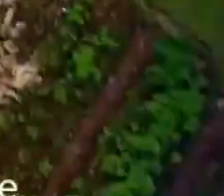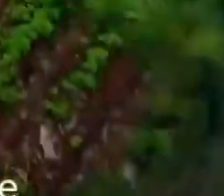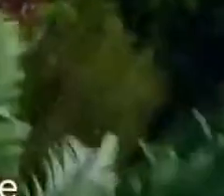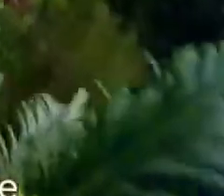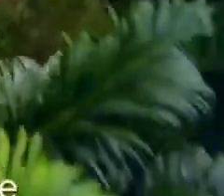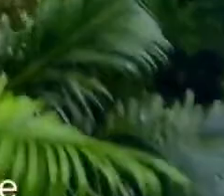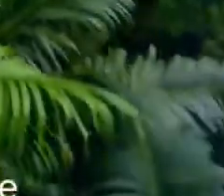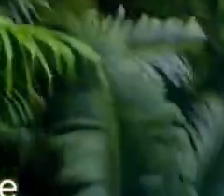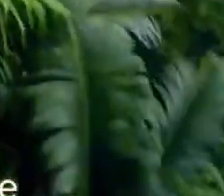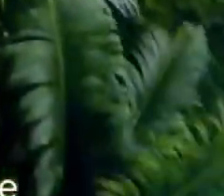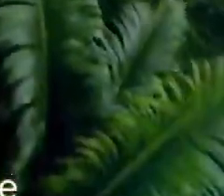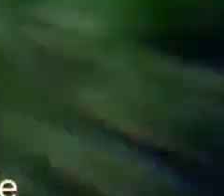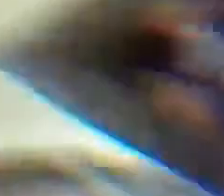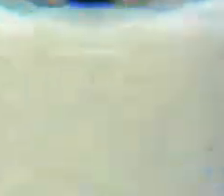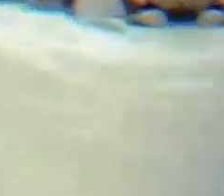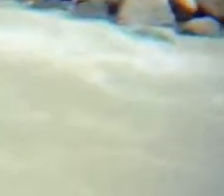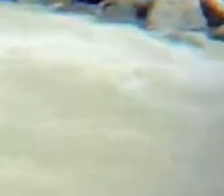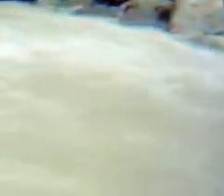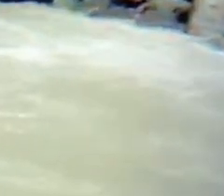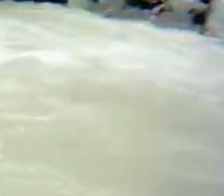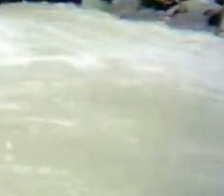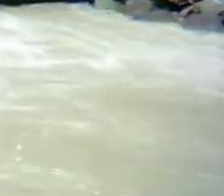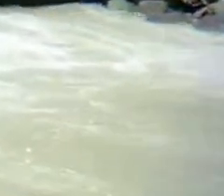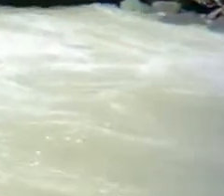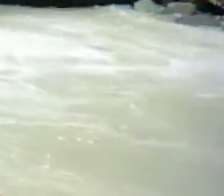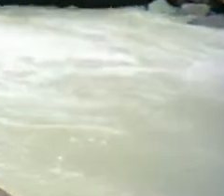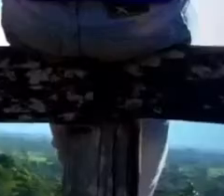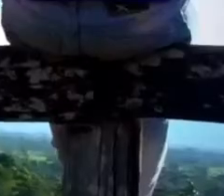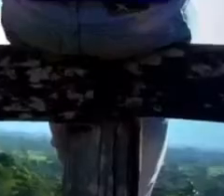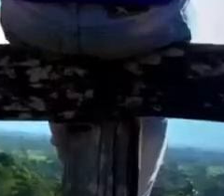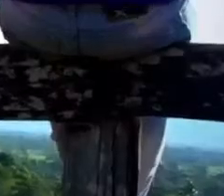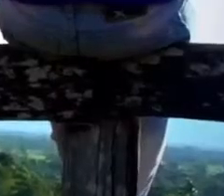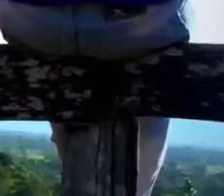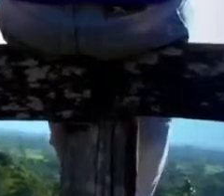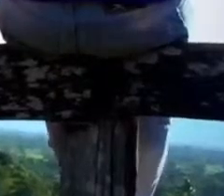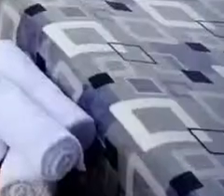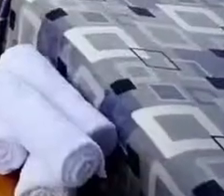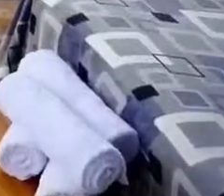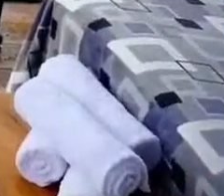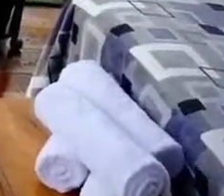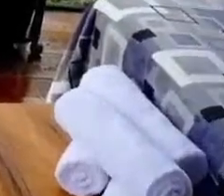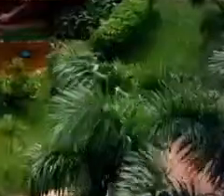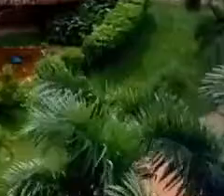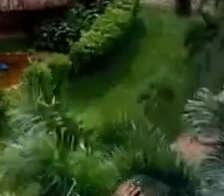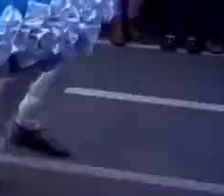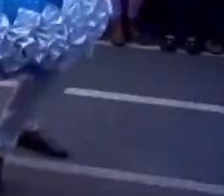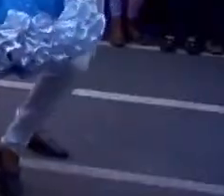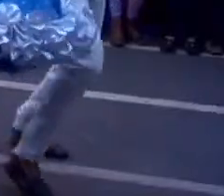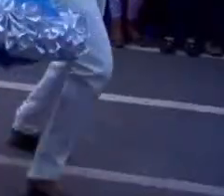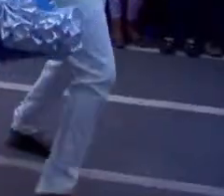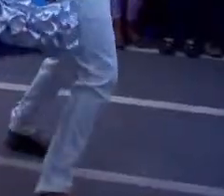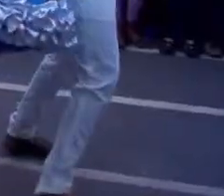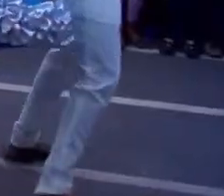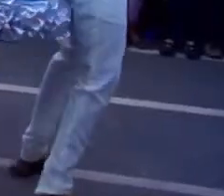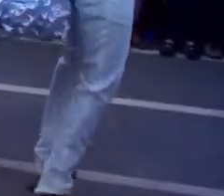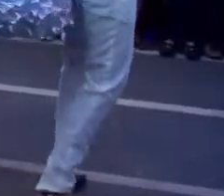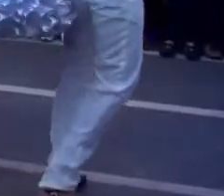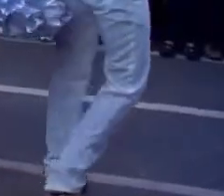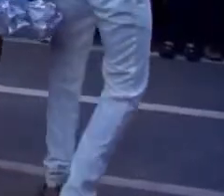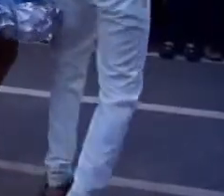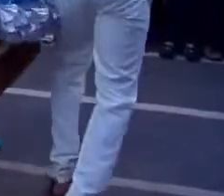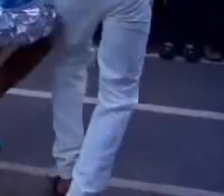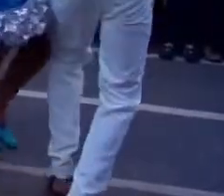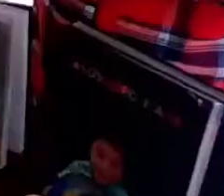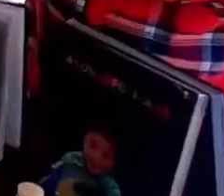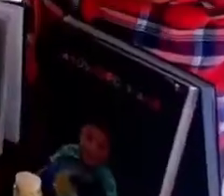sembrar, producir durante todo el año. Conéctate con la naturaleza, sus maravillosos paisajes. Vive y siente la